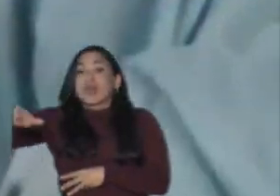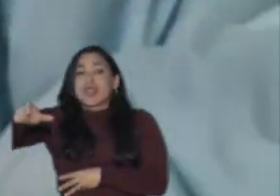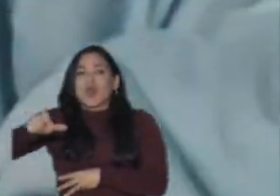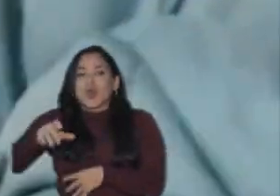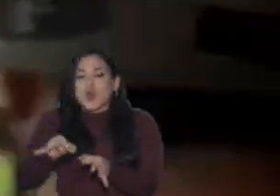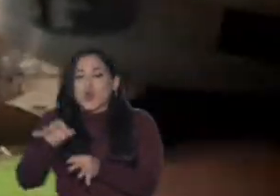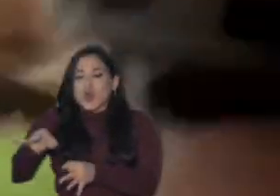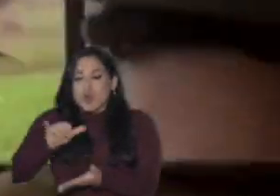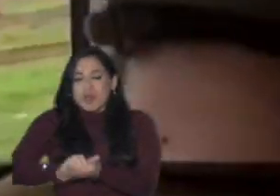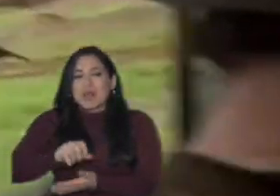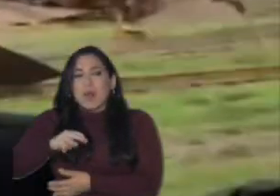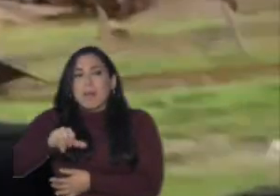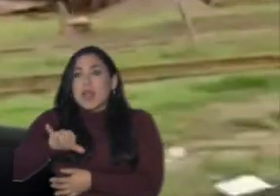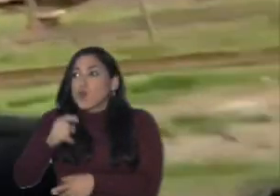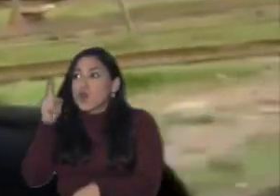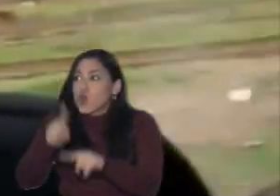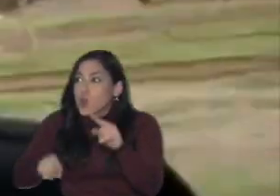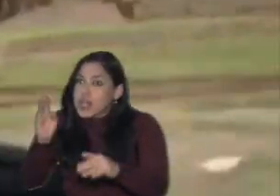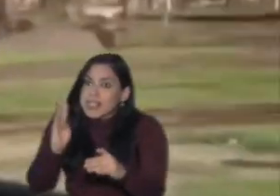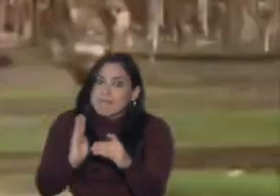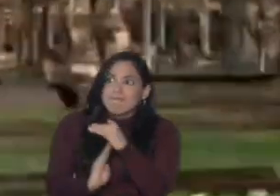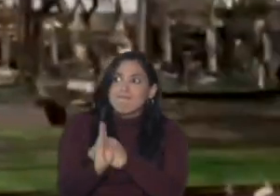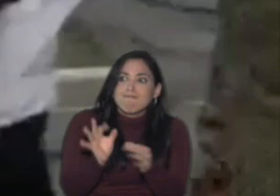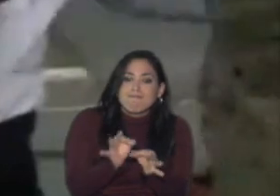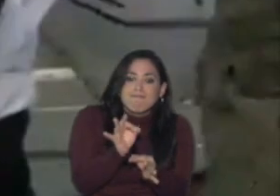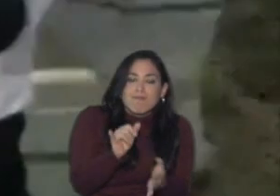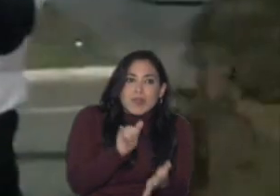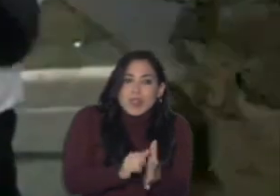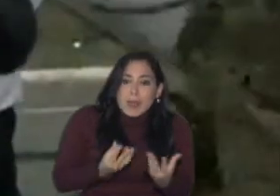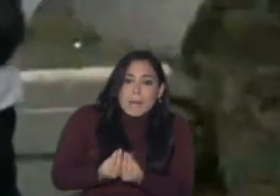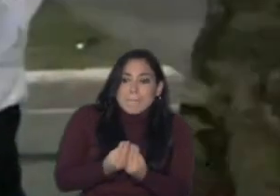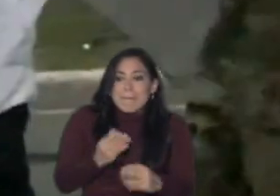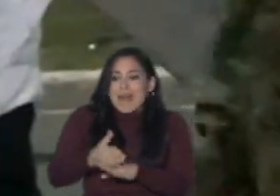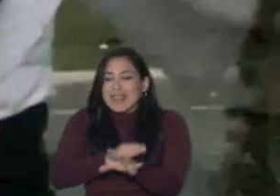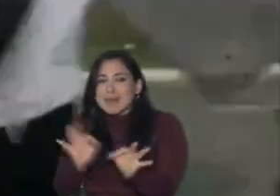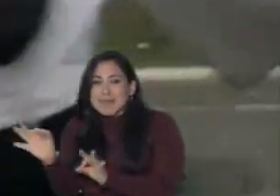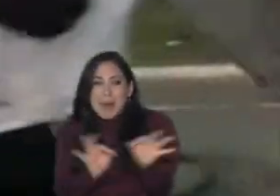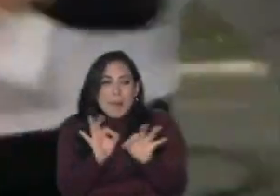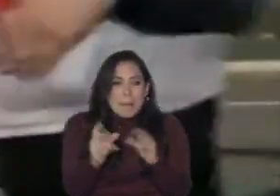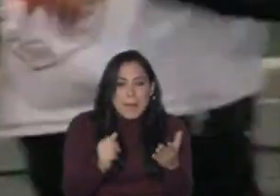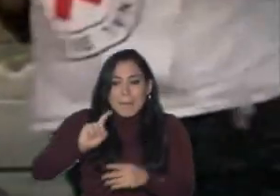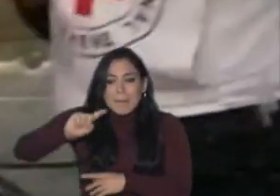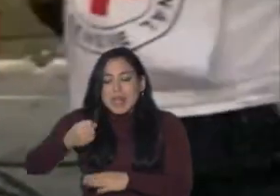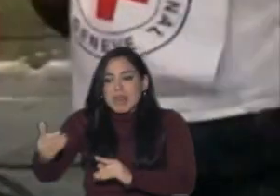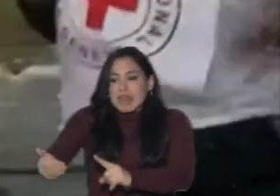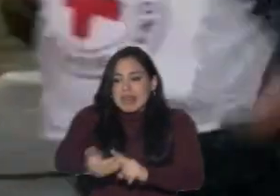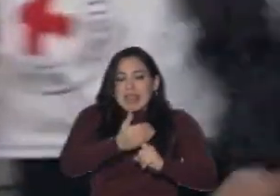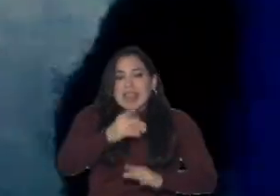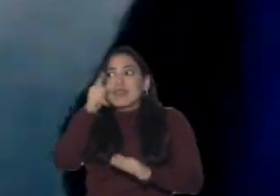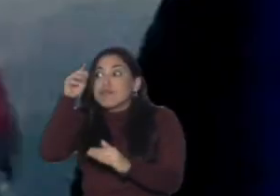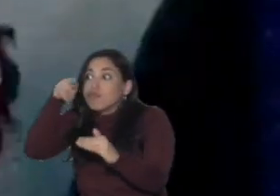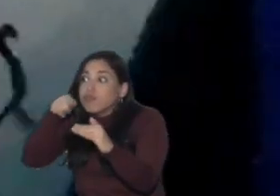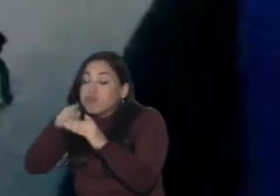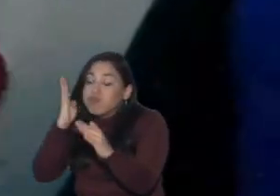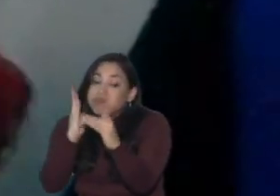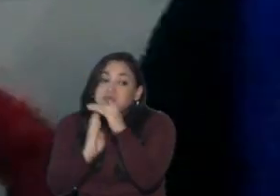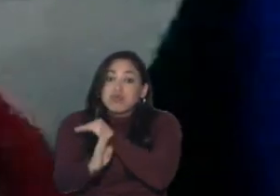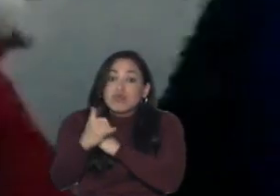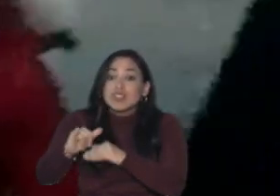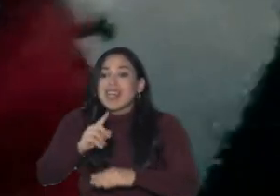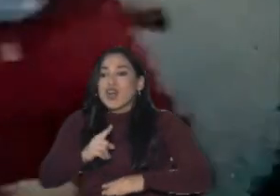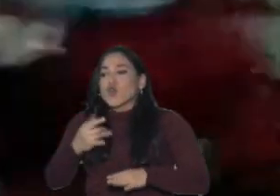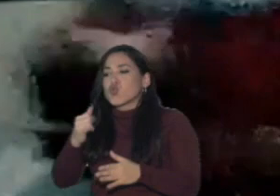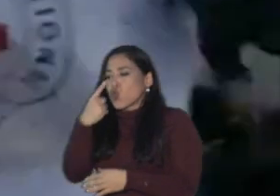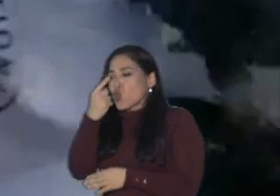de Mariupol siguen sin poder llegar a Zaporilla, la ciudad refugio organizada para brindarles la primera acogida tras su evacuación debido a que las fuerzas